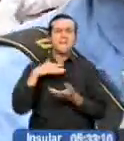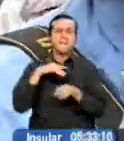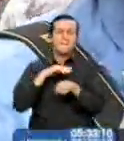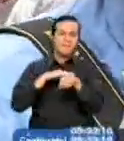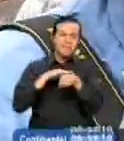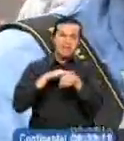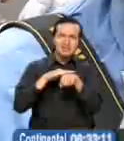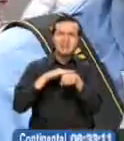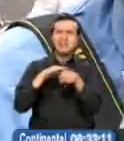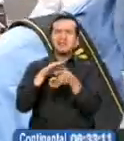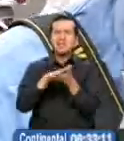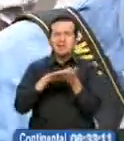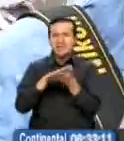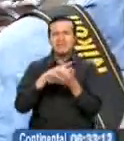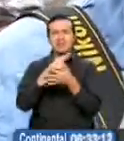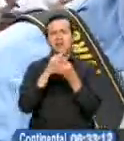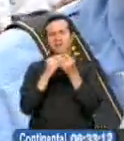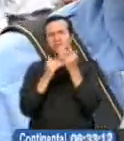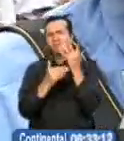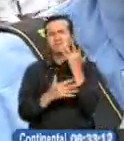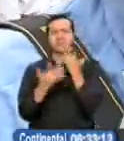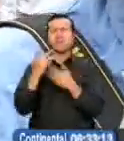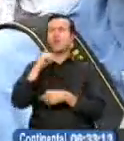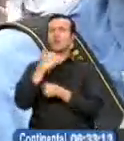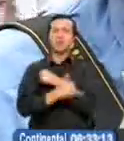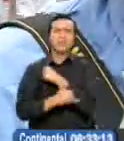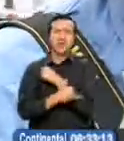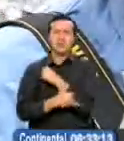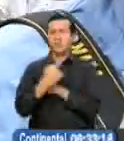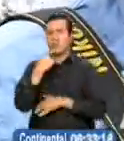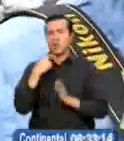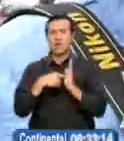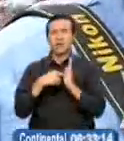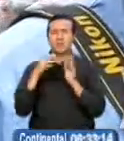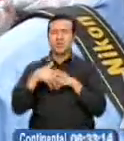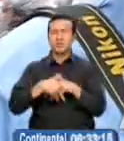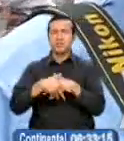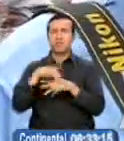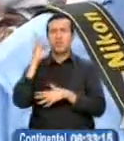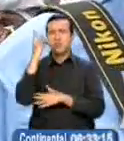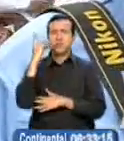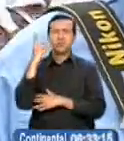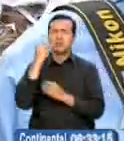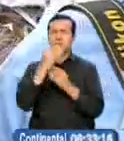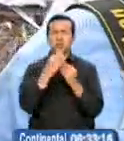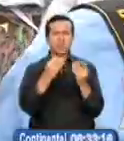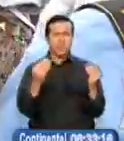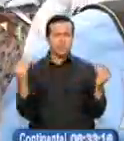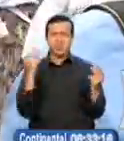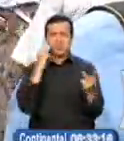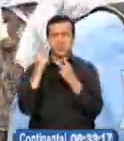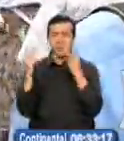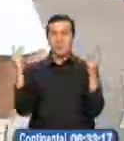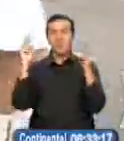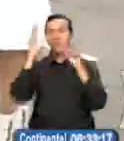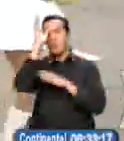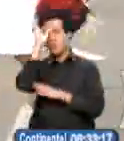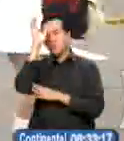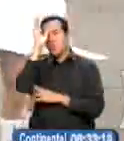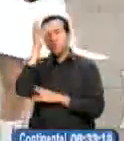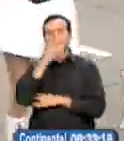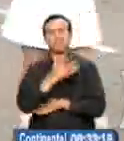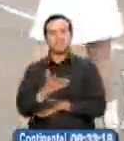acoge manifestaciones extranjeras como las comparsas de Bolivia. Tenemos una gran variedad de manifestaciones culturales.